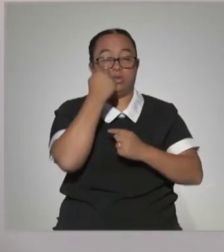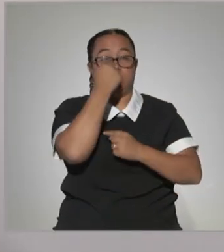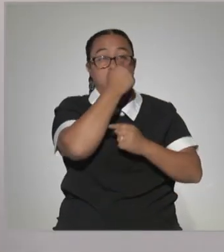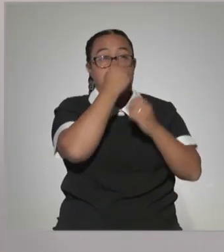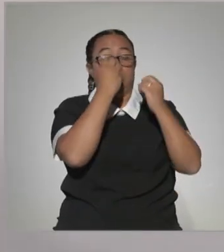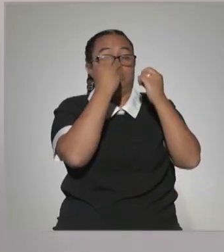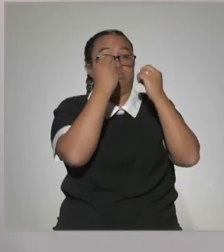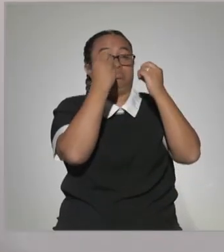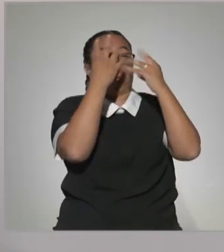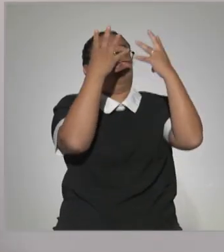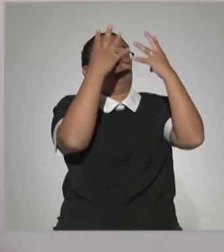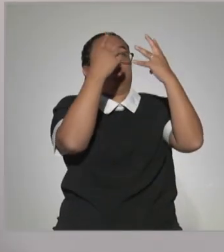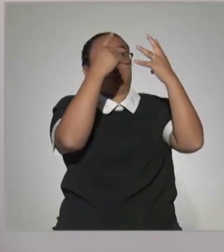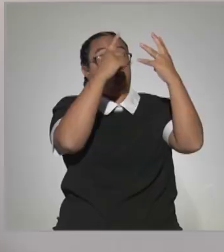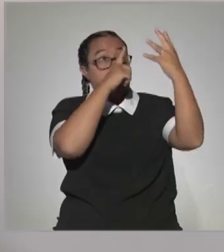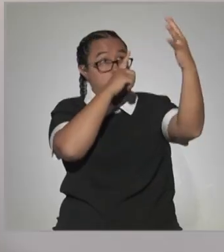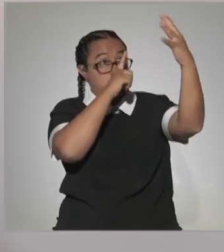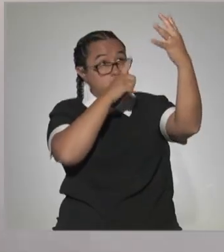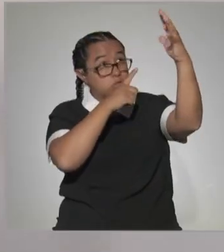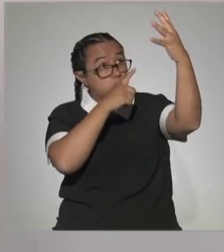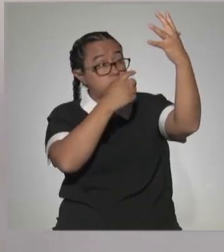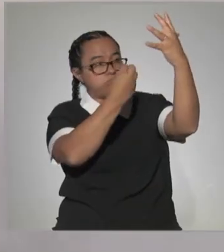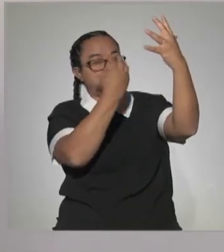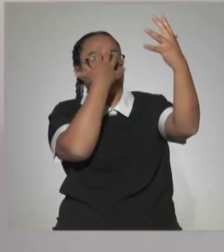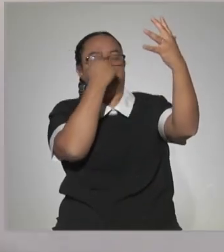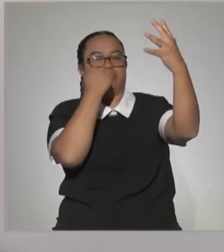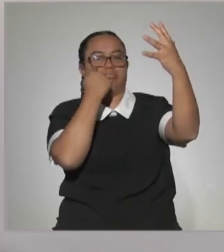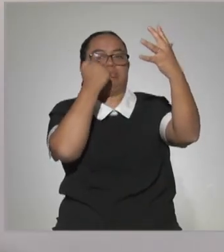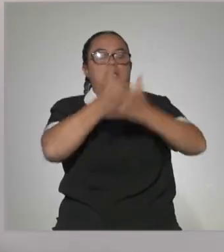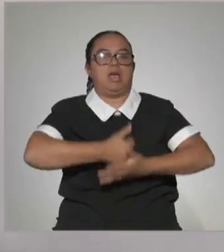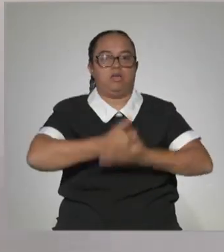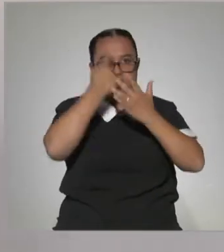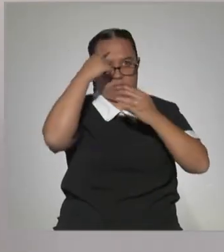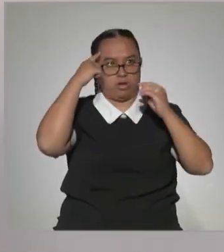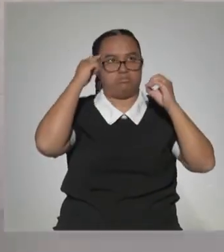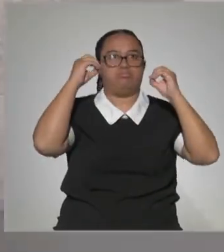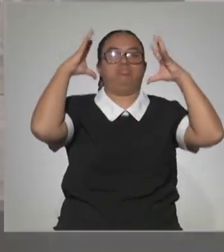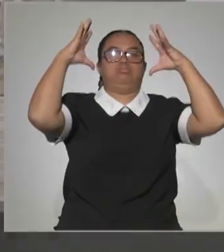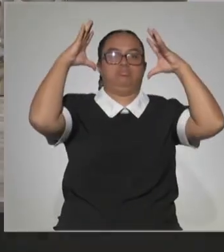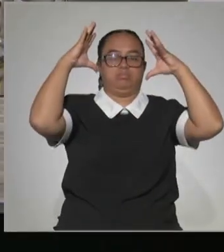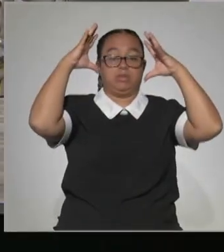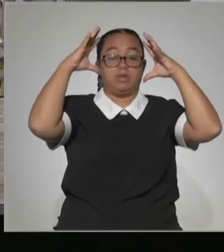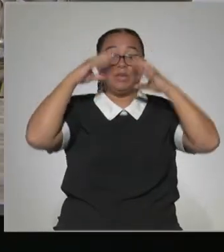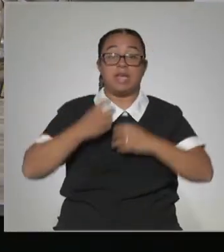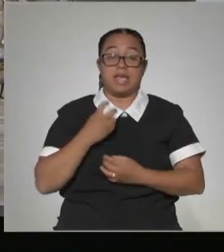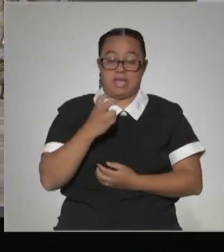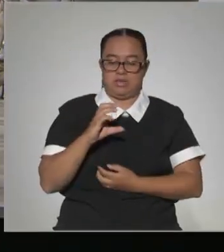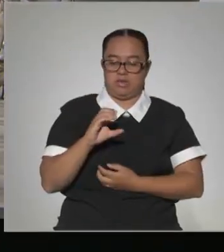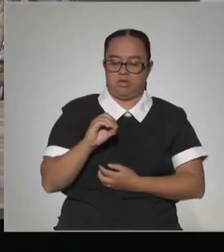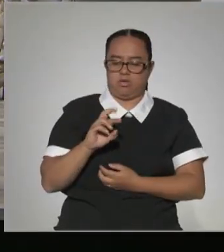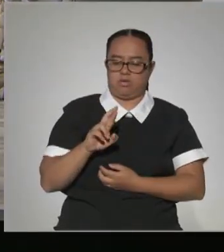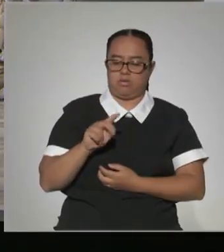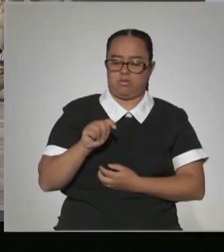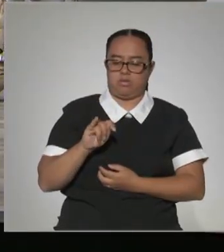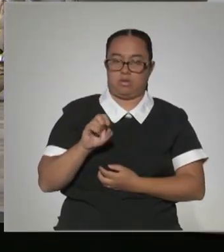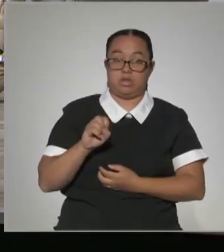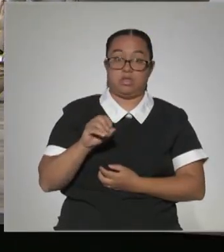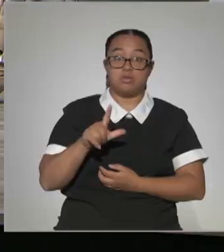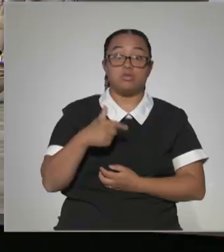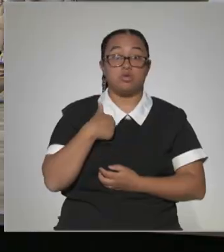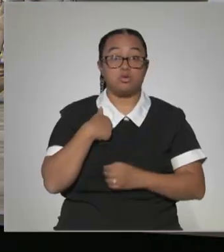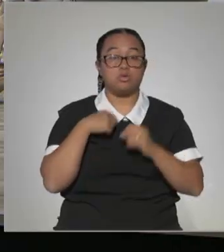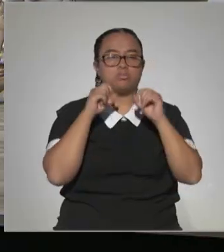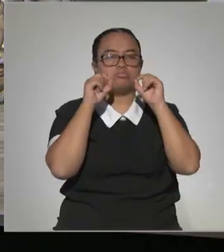del sol. ¿Y qué es lo que hace esto? Que el cortisol con el que despertamos para